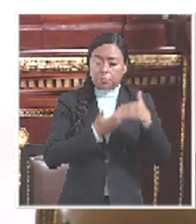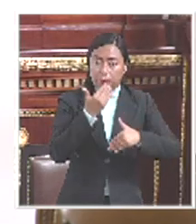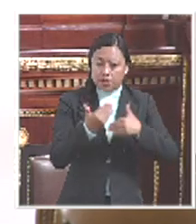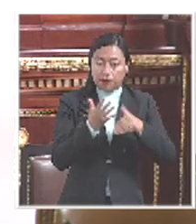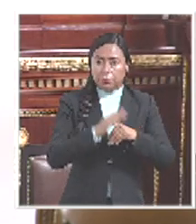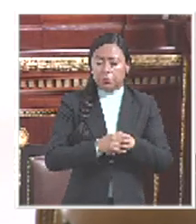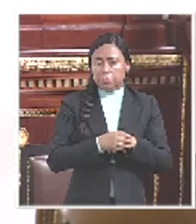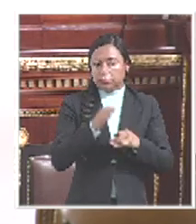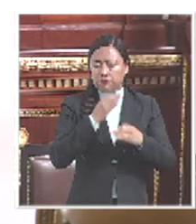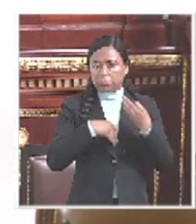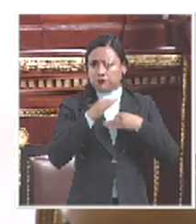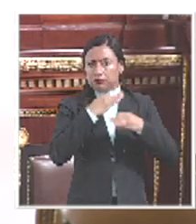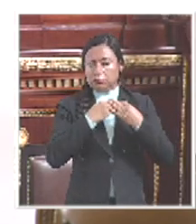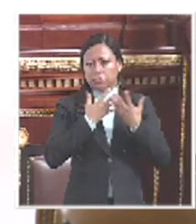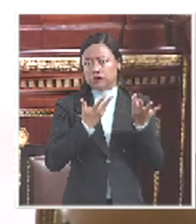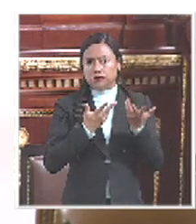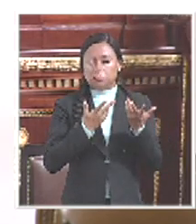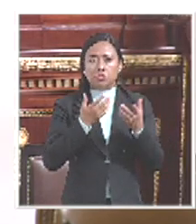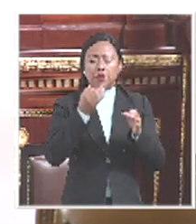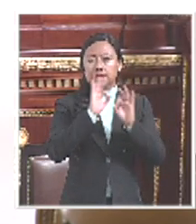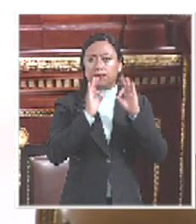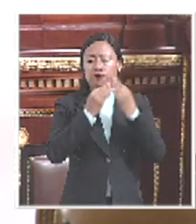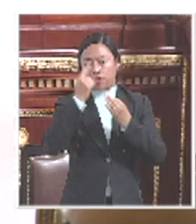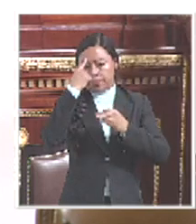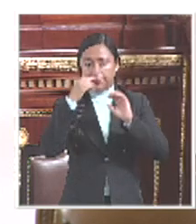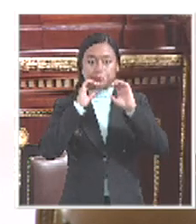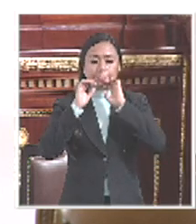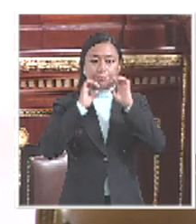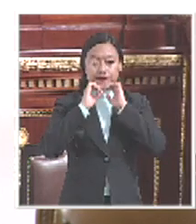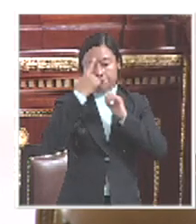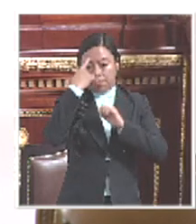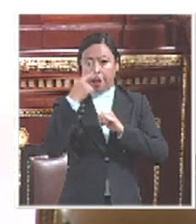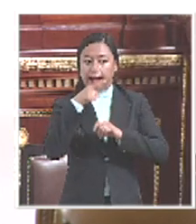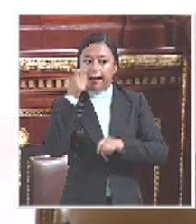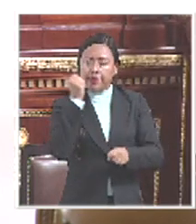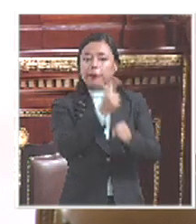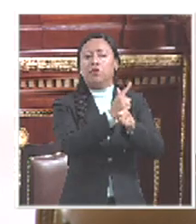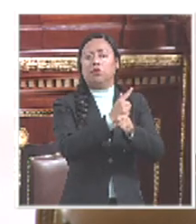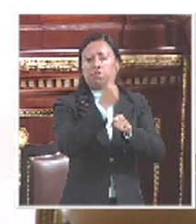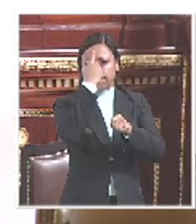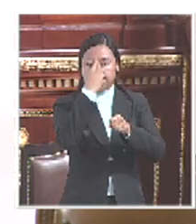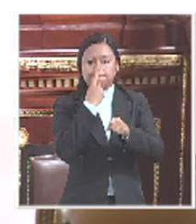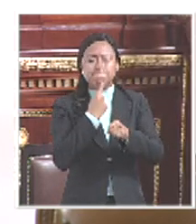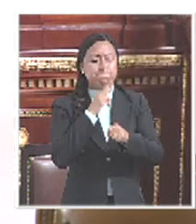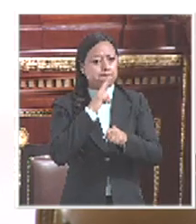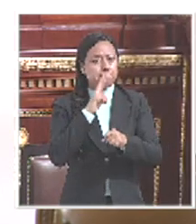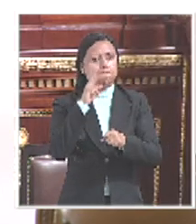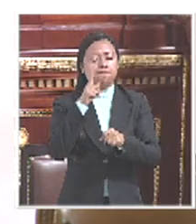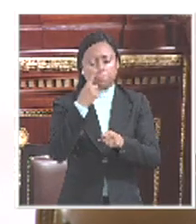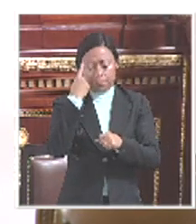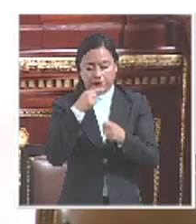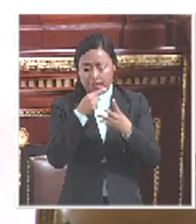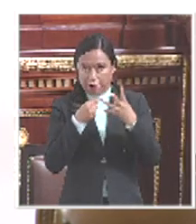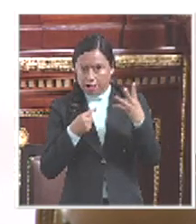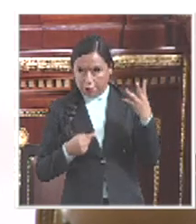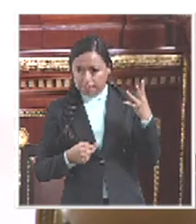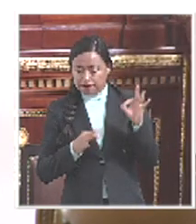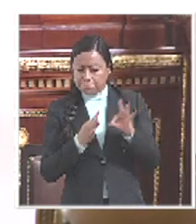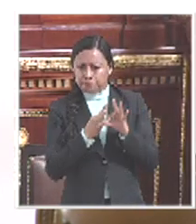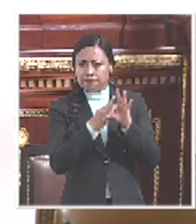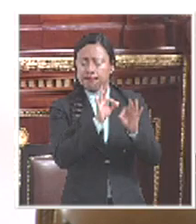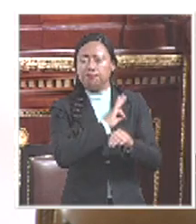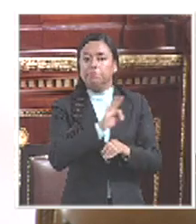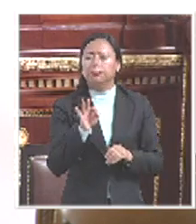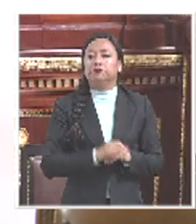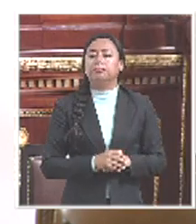la finalidad de encontrar el mejor perfil que dé respuesta a las necesidades de este encargo. Es por ello que